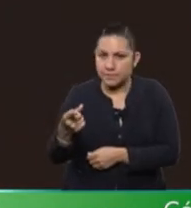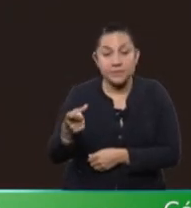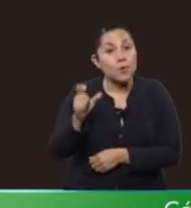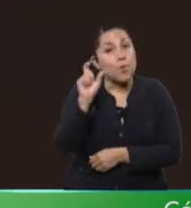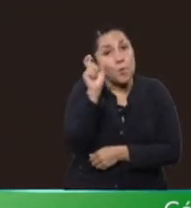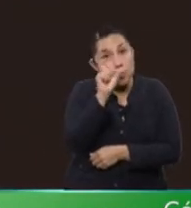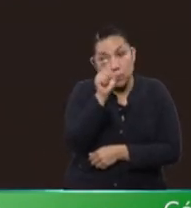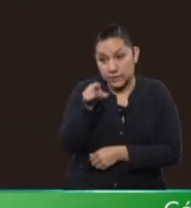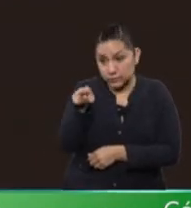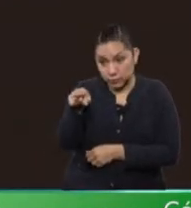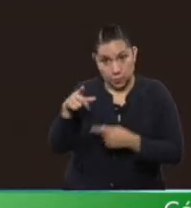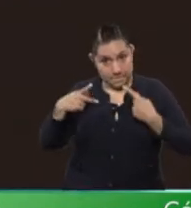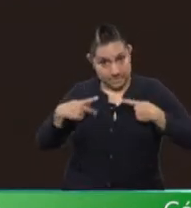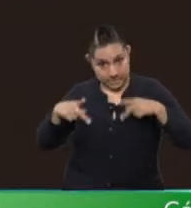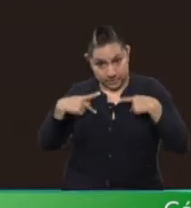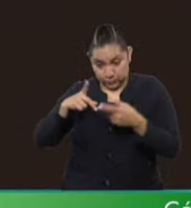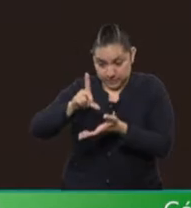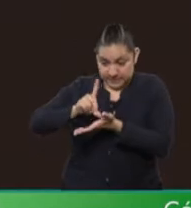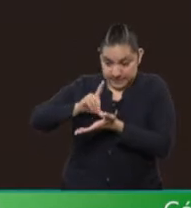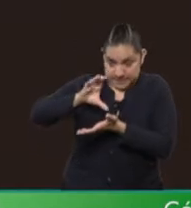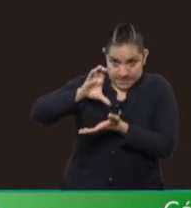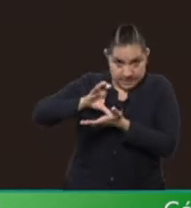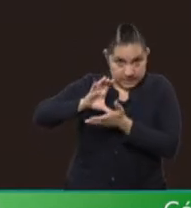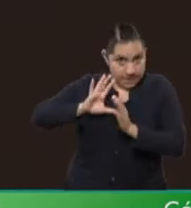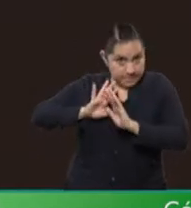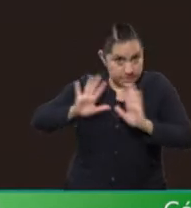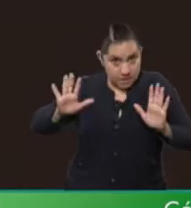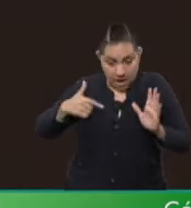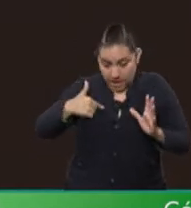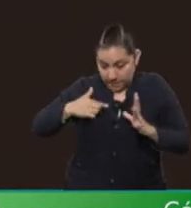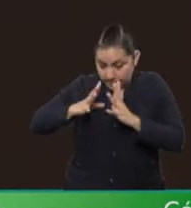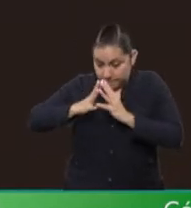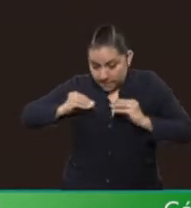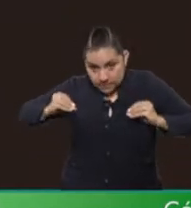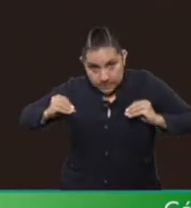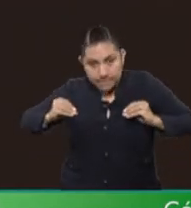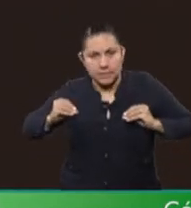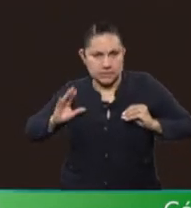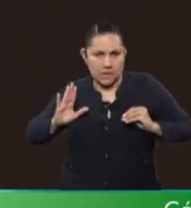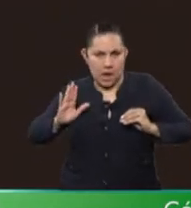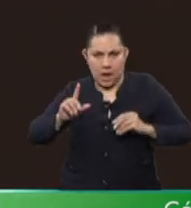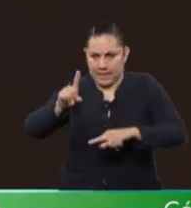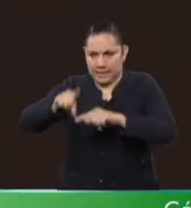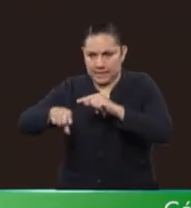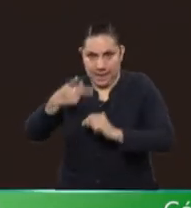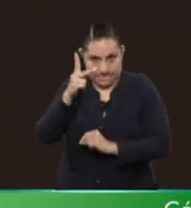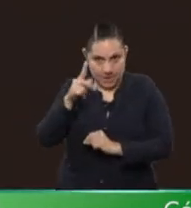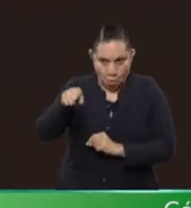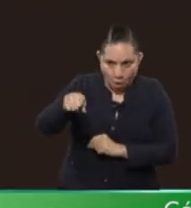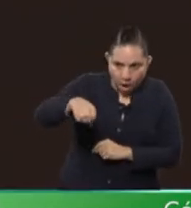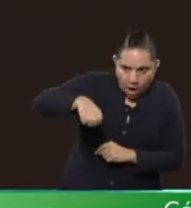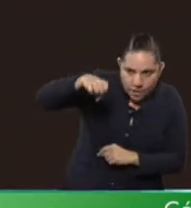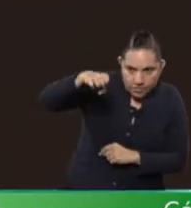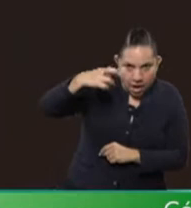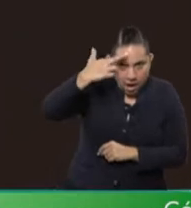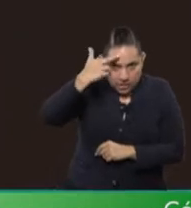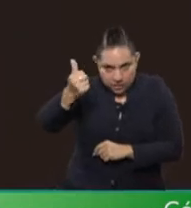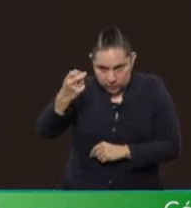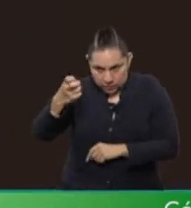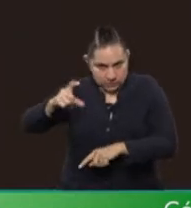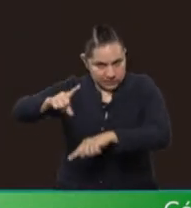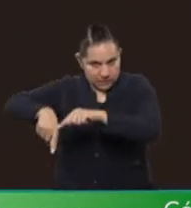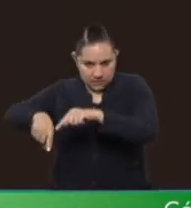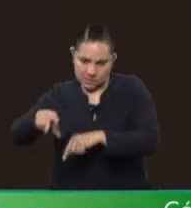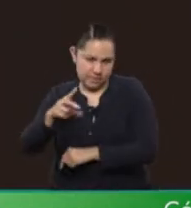eventualmente desaparezca la discapacidad, no por razones de edad. Quinto, según la Convención sobre los Derechos de las Personas